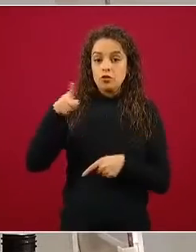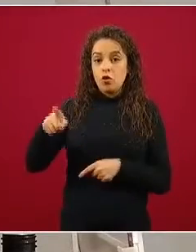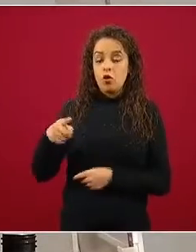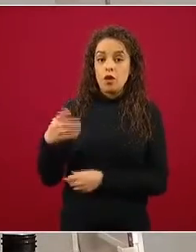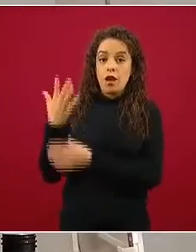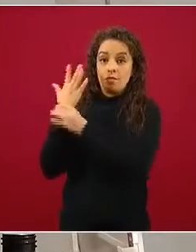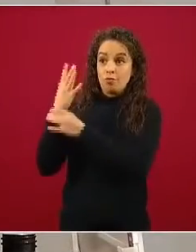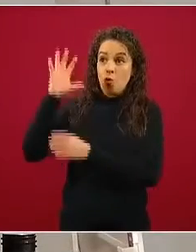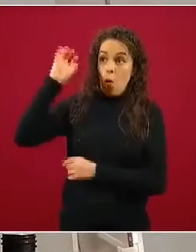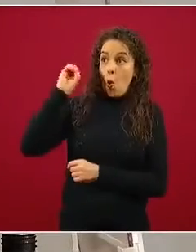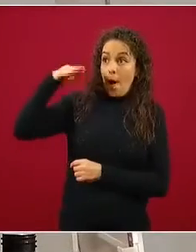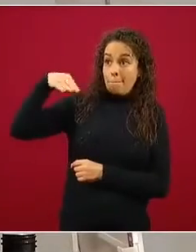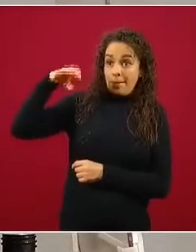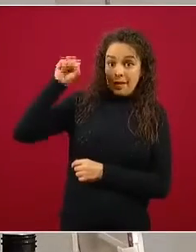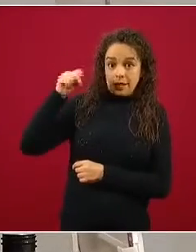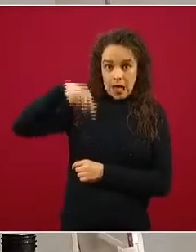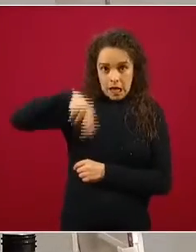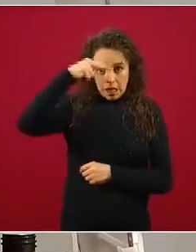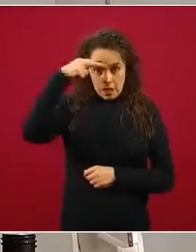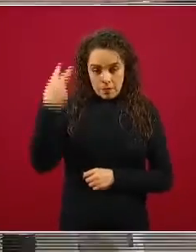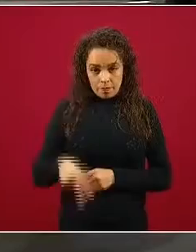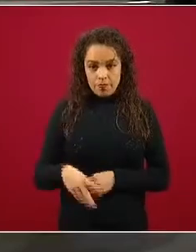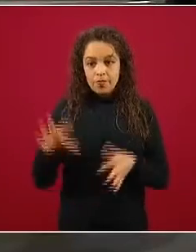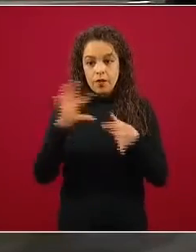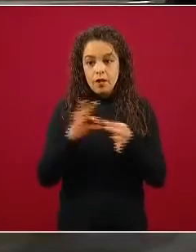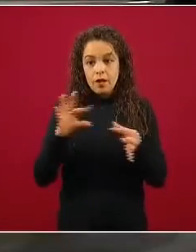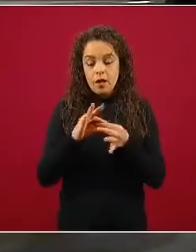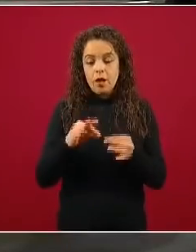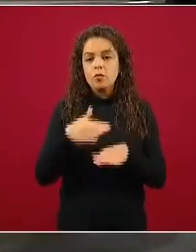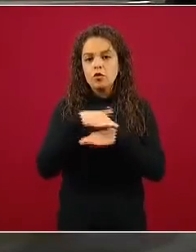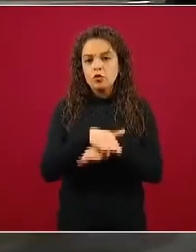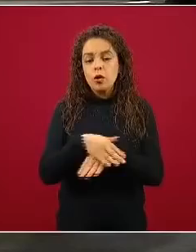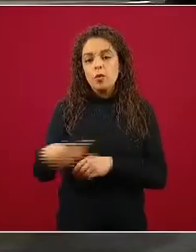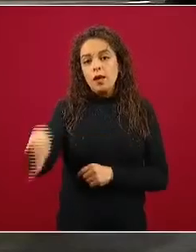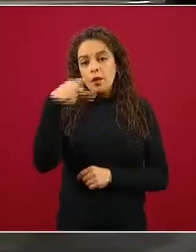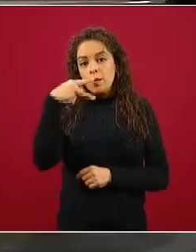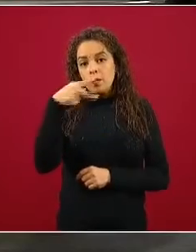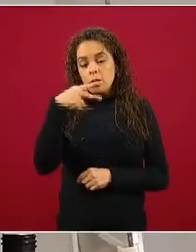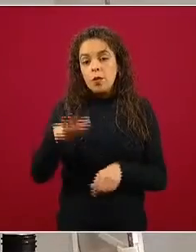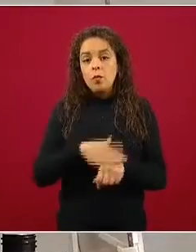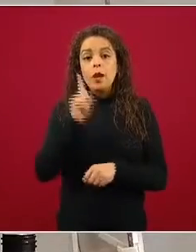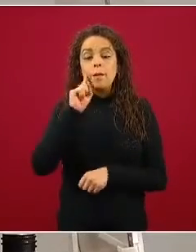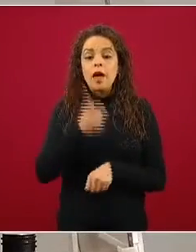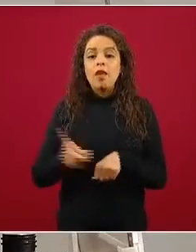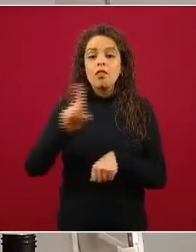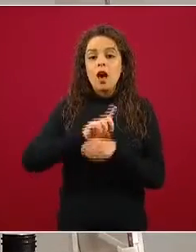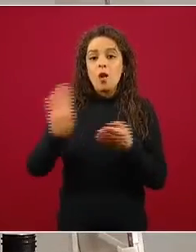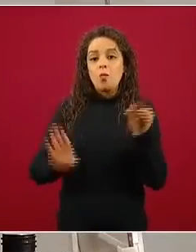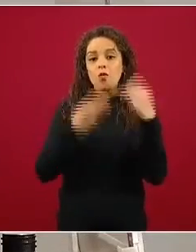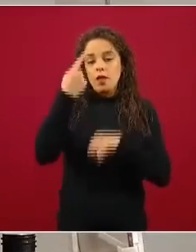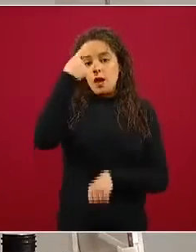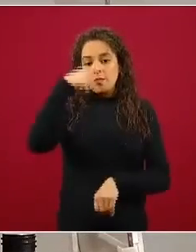hablar de tabaco. Mañana es el Día Mundial de Lucha contra el Tabaco, y vamos a tener un